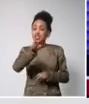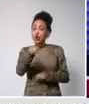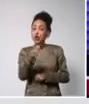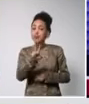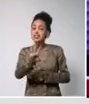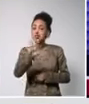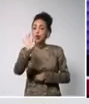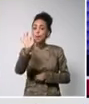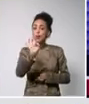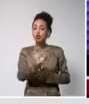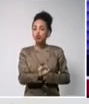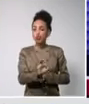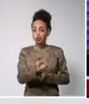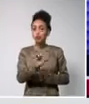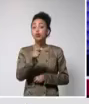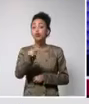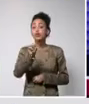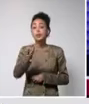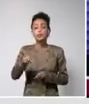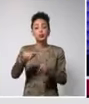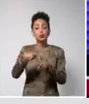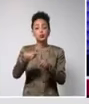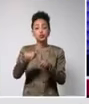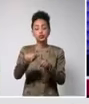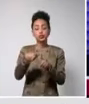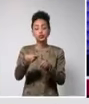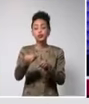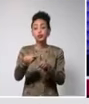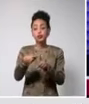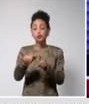7,5% de los pacientes diagnosticados,